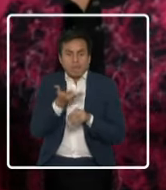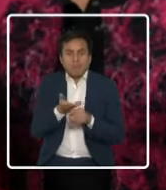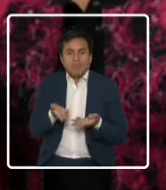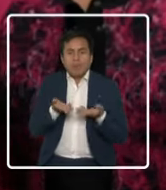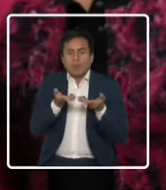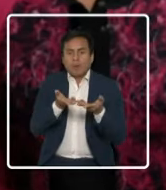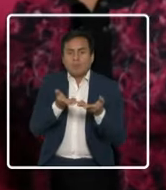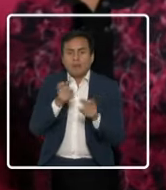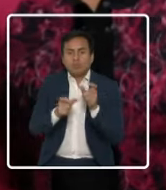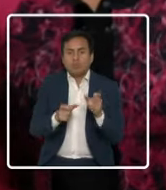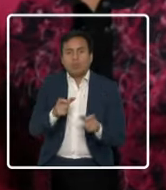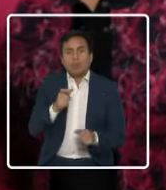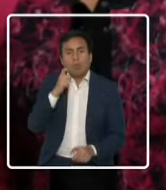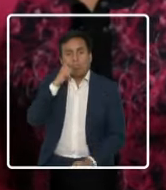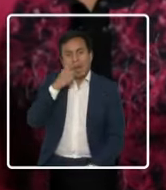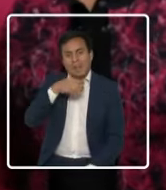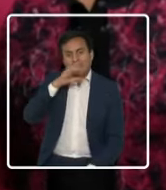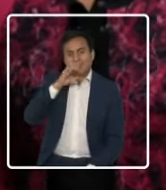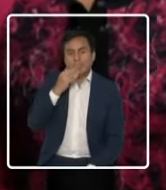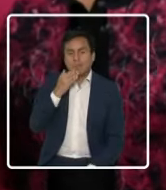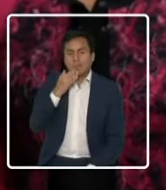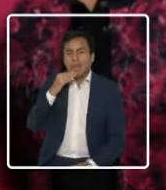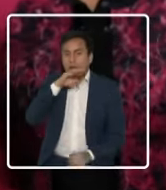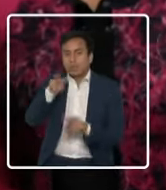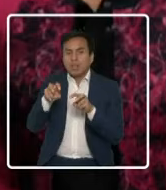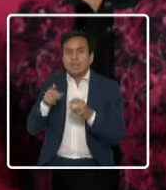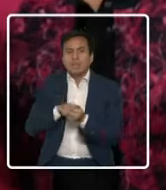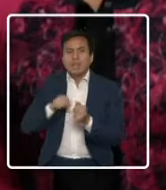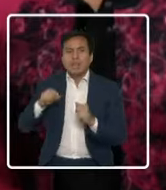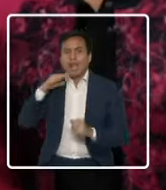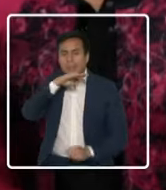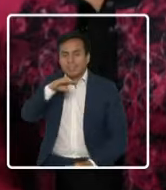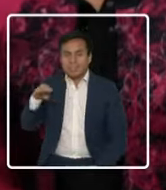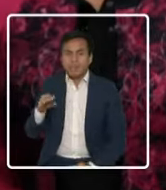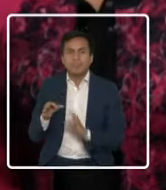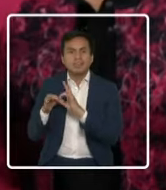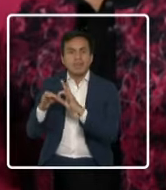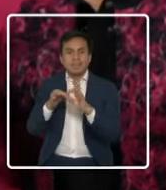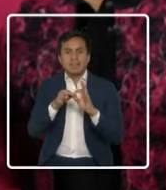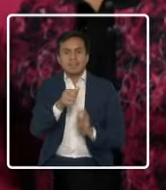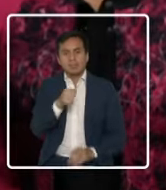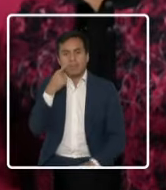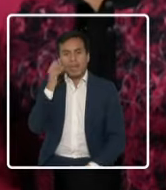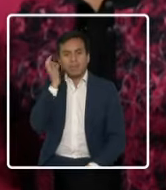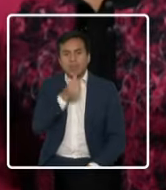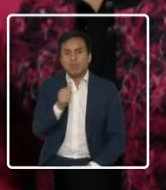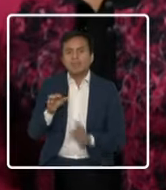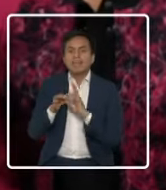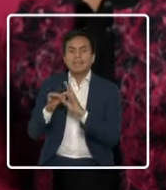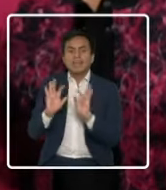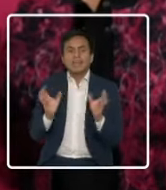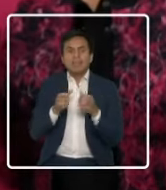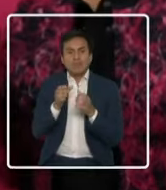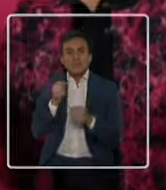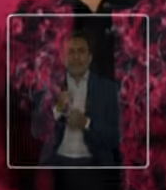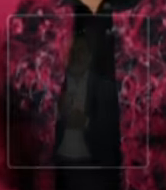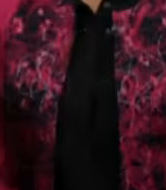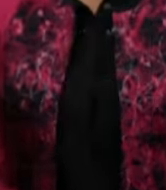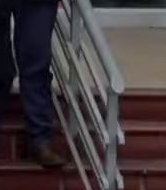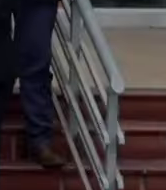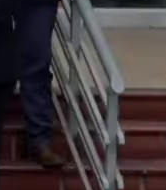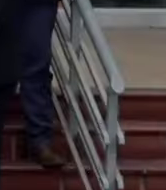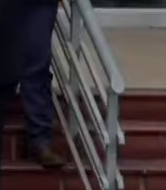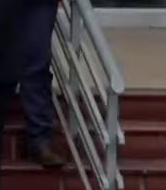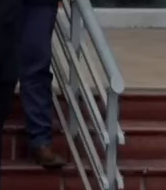actuar del Tren de Aragua más bien viene siendo la exhibición de sus crímenes, la exhibición de un grado